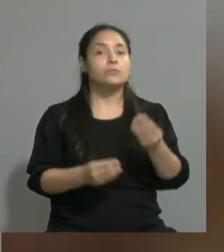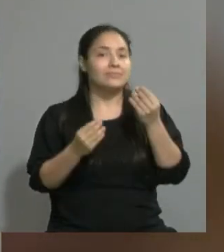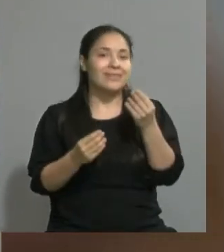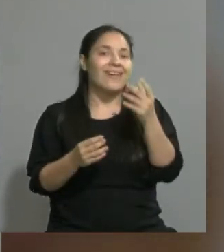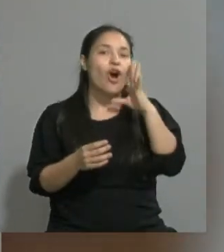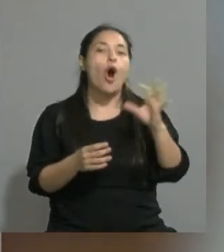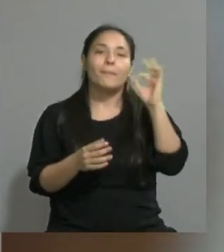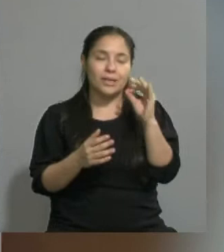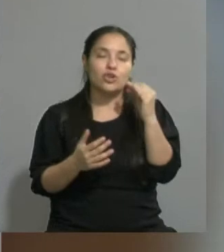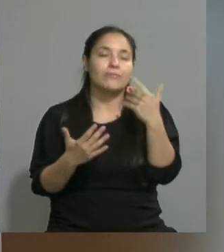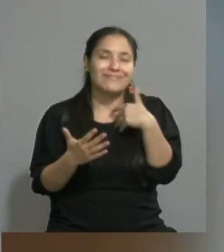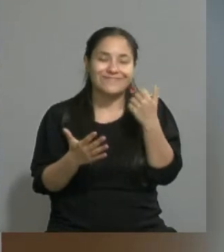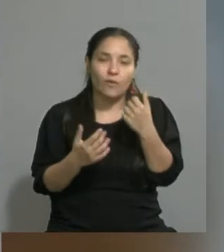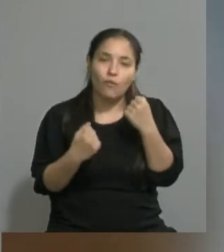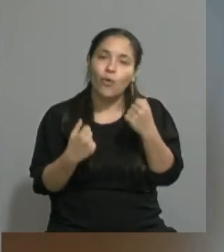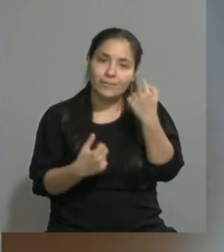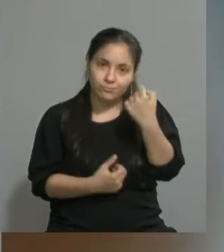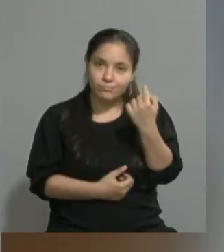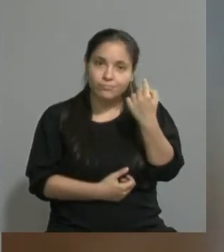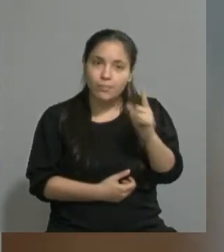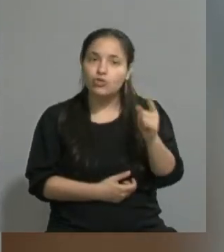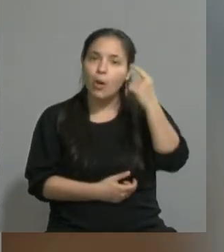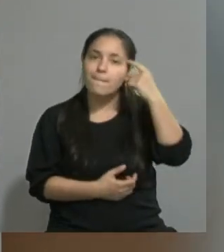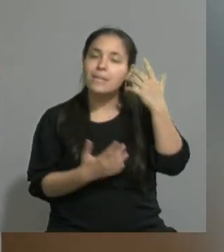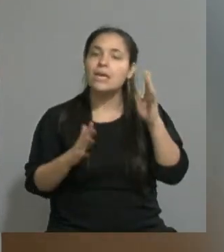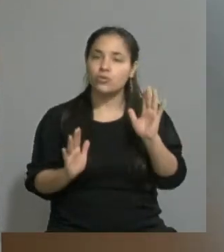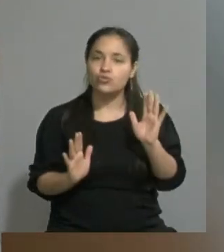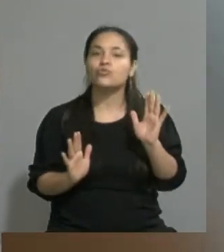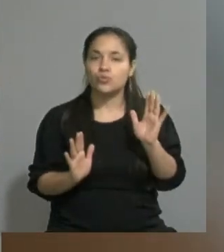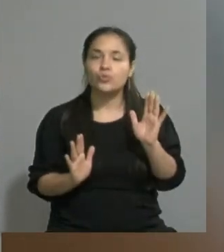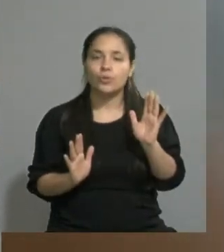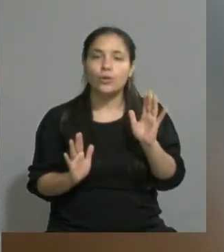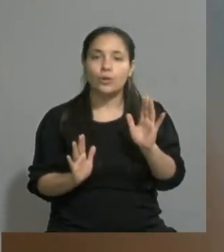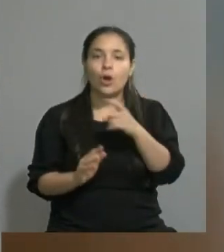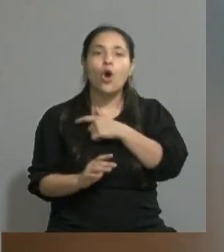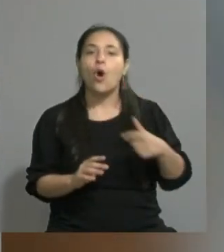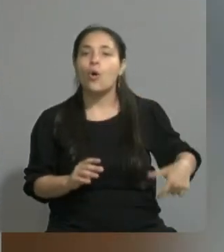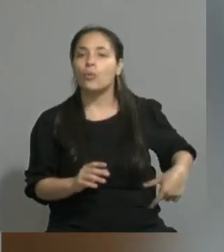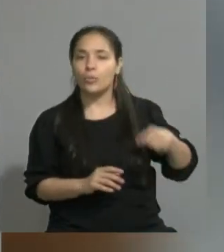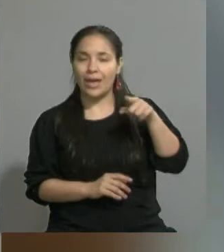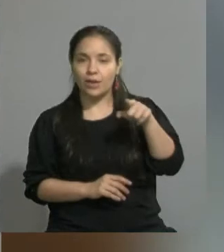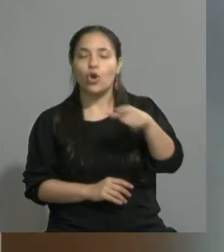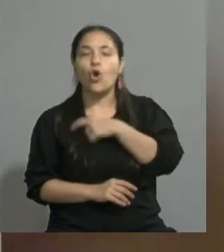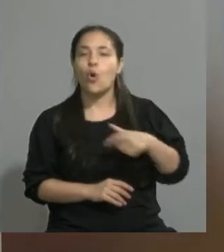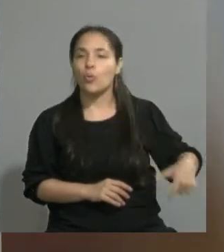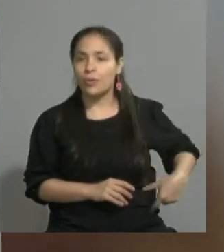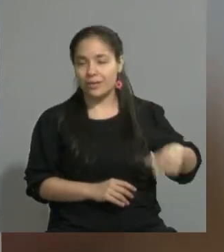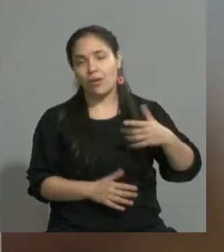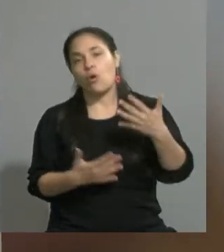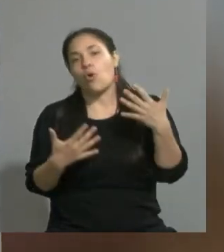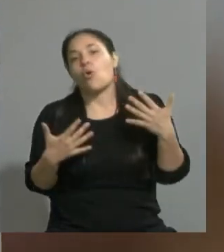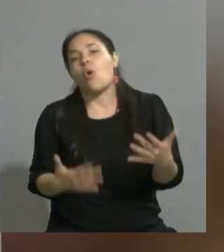dura, pero yo lo que digo es que el Estado, por